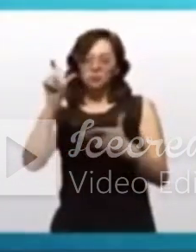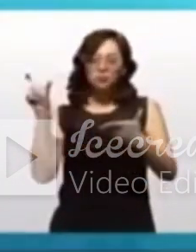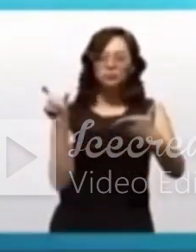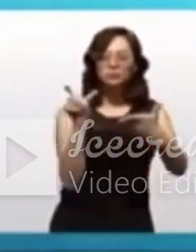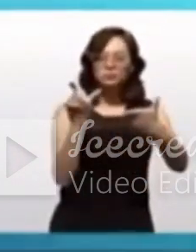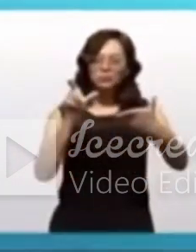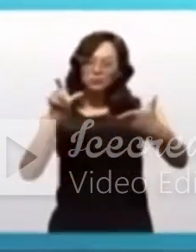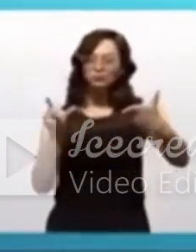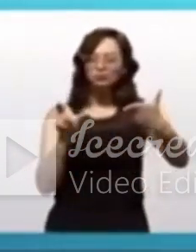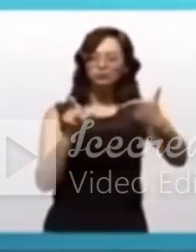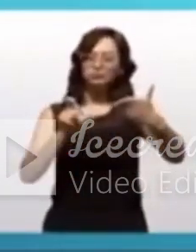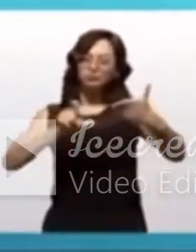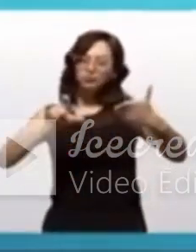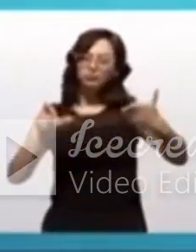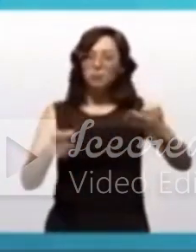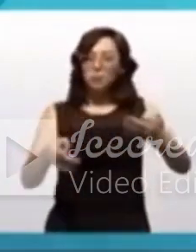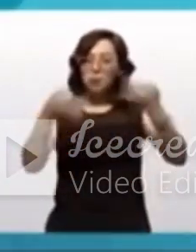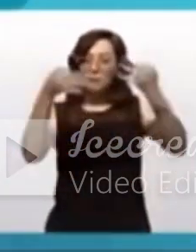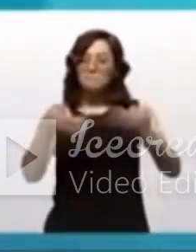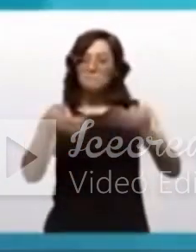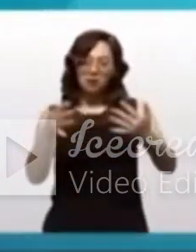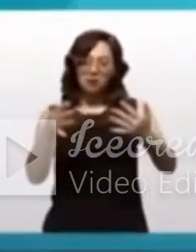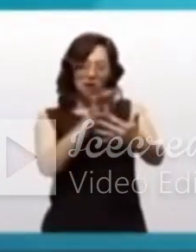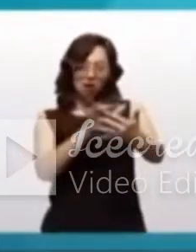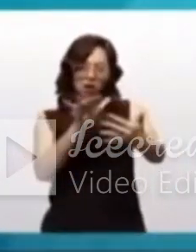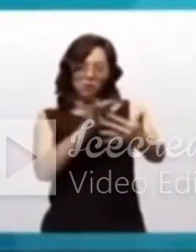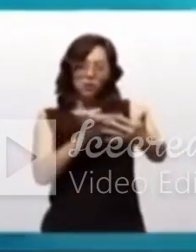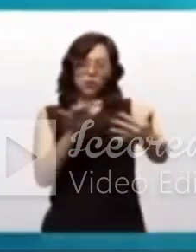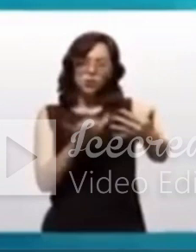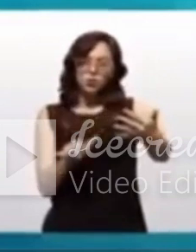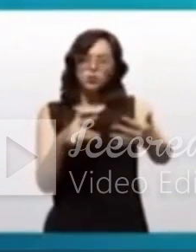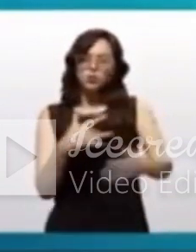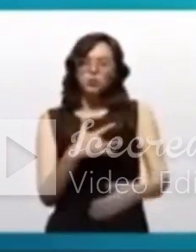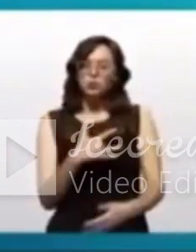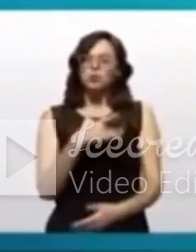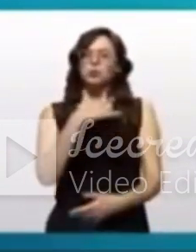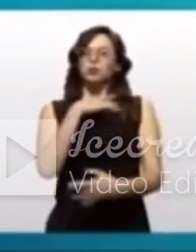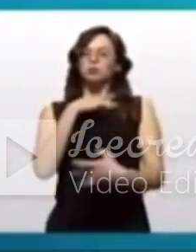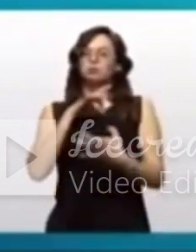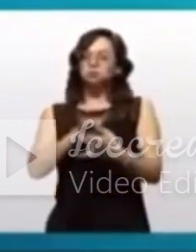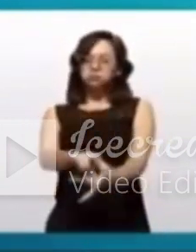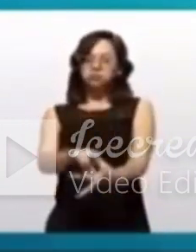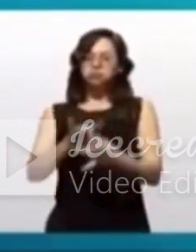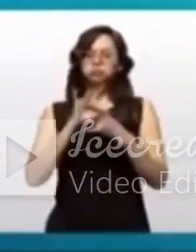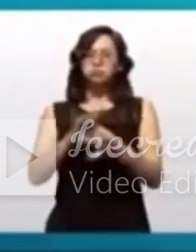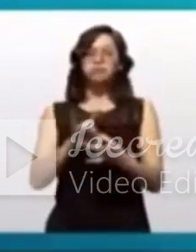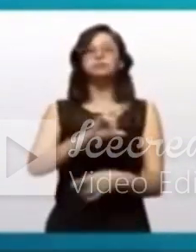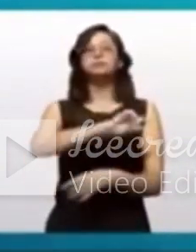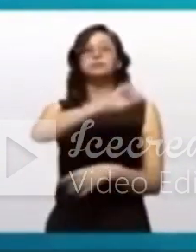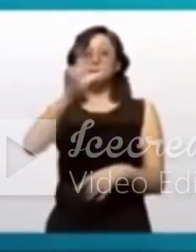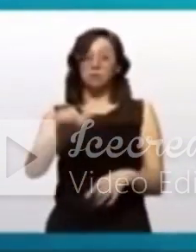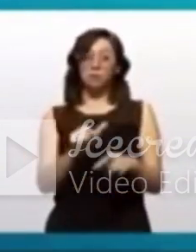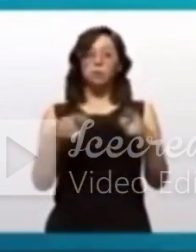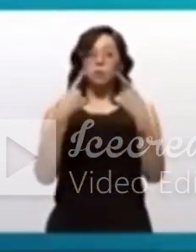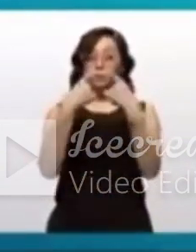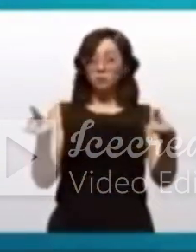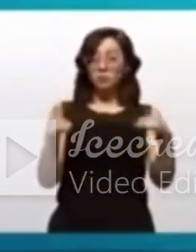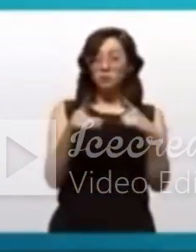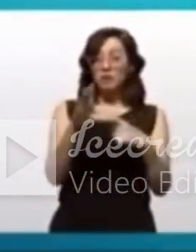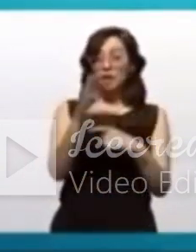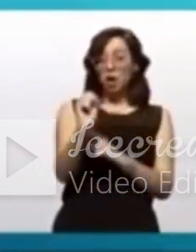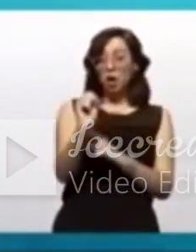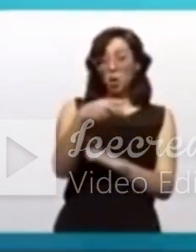de los personajes y la interpretación que el lector pueda darle al cuento. Más tarde nació Música Concreta, y uno